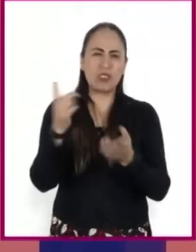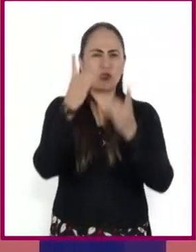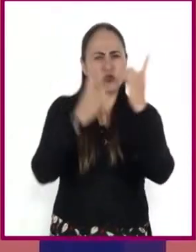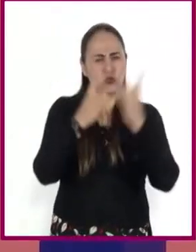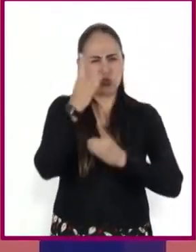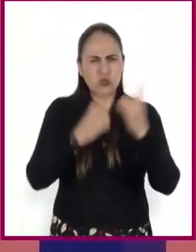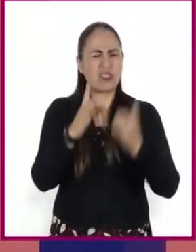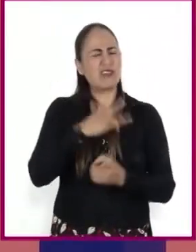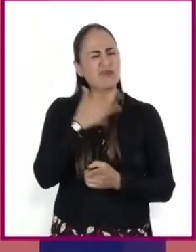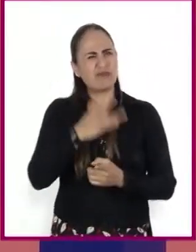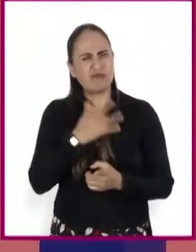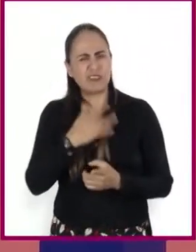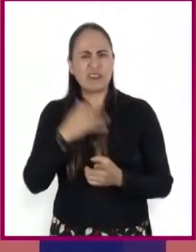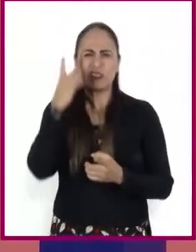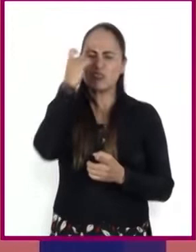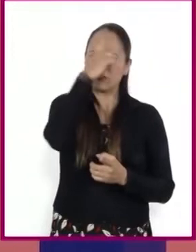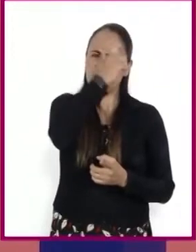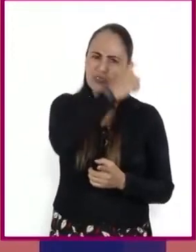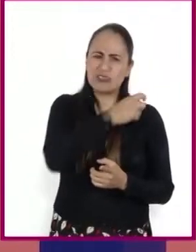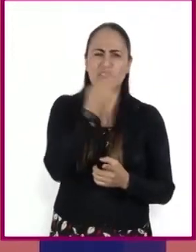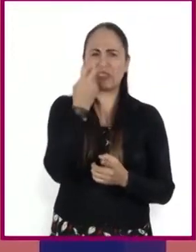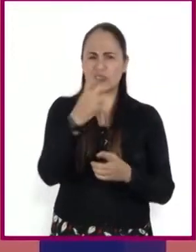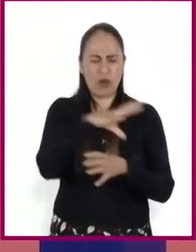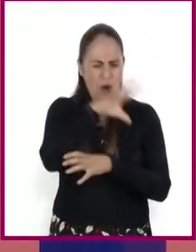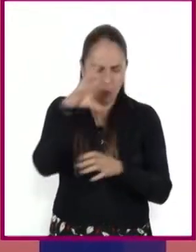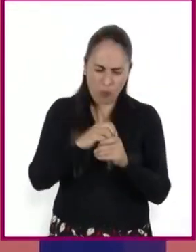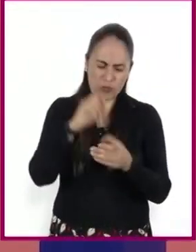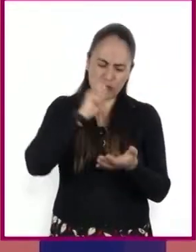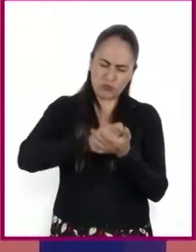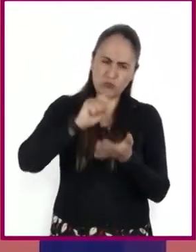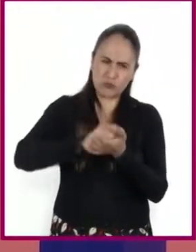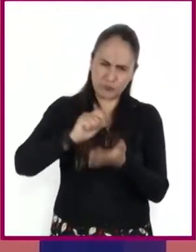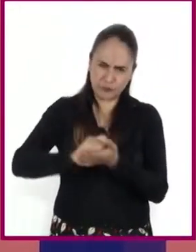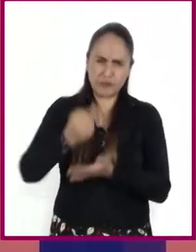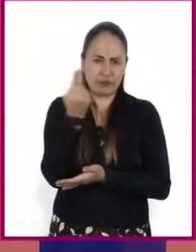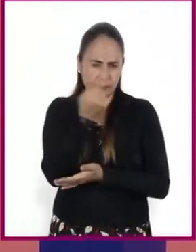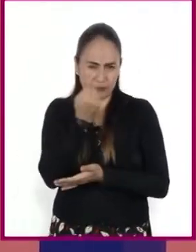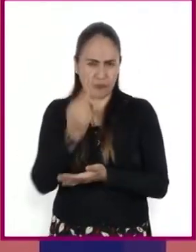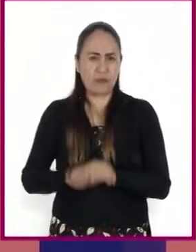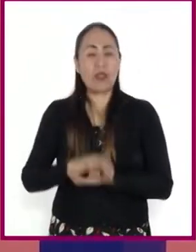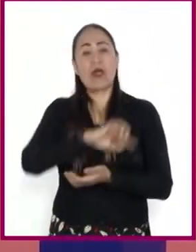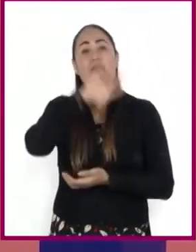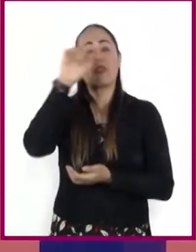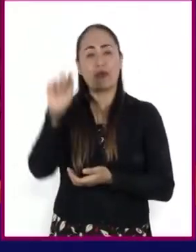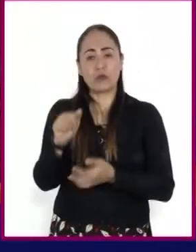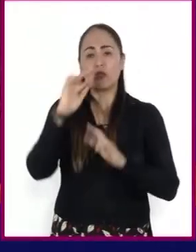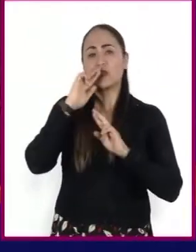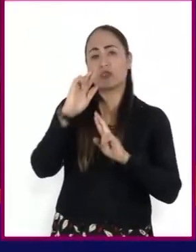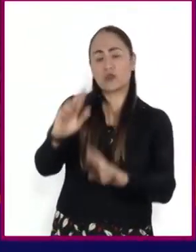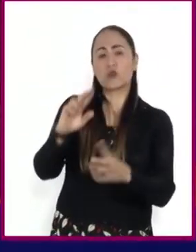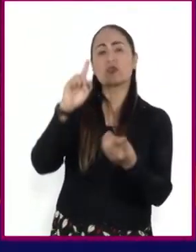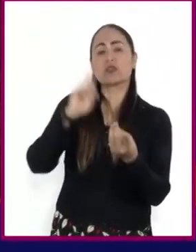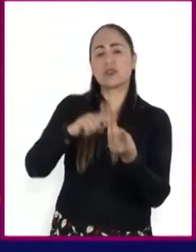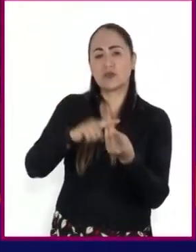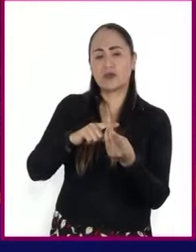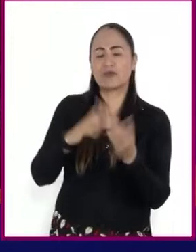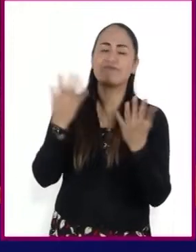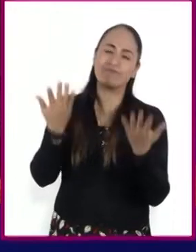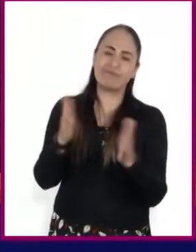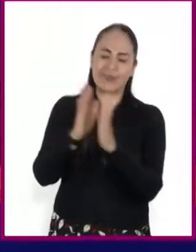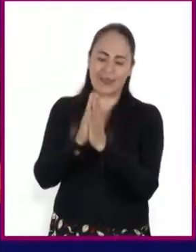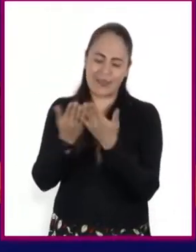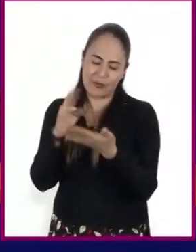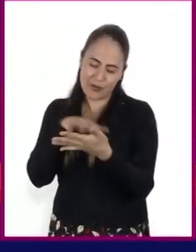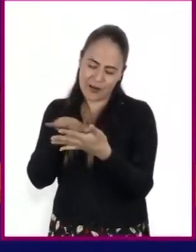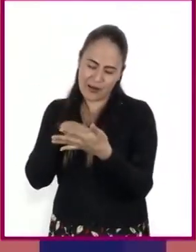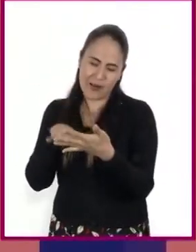dudas, inquietudes o dificultades que surjan a lo largo de la sesión, pues muchas de estas las podrán resolver al momento de consultar su